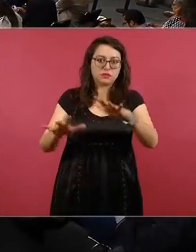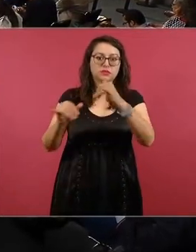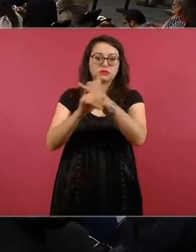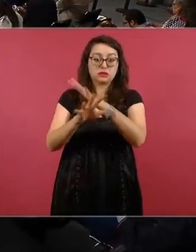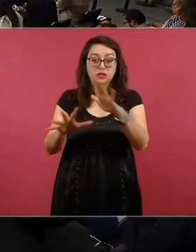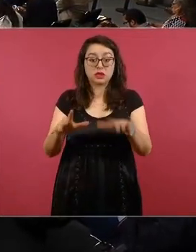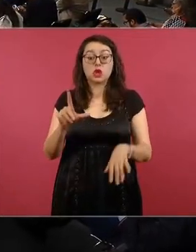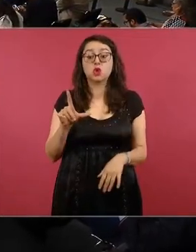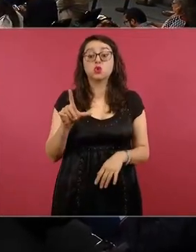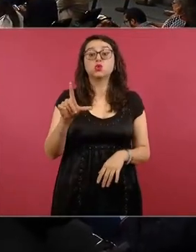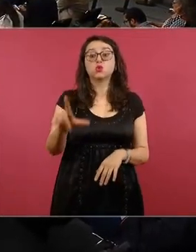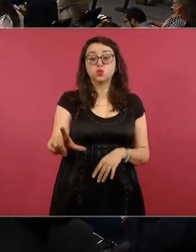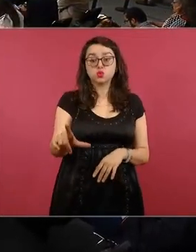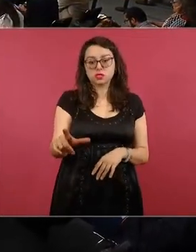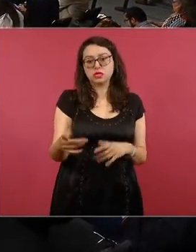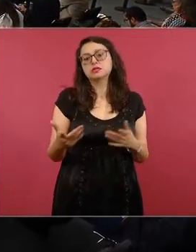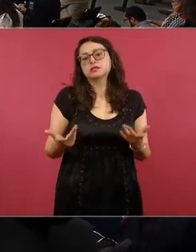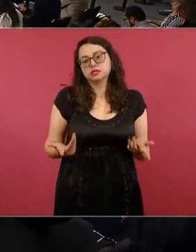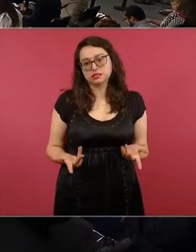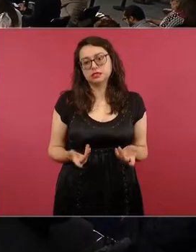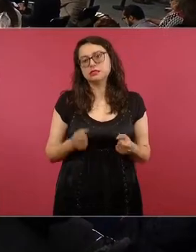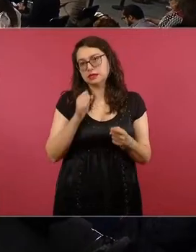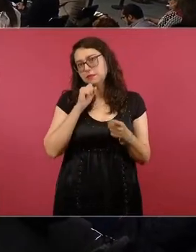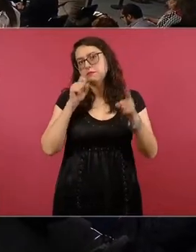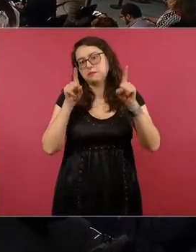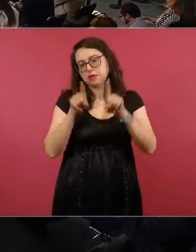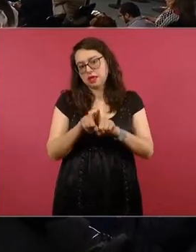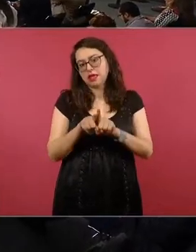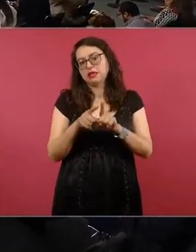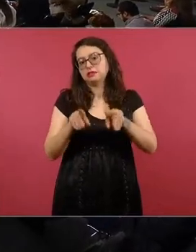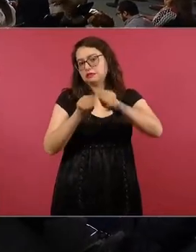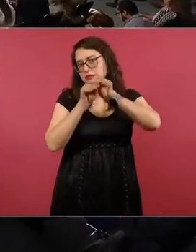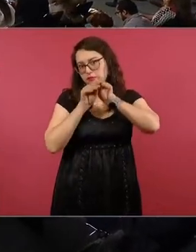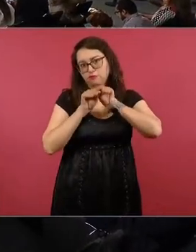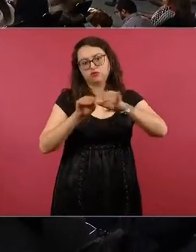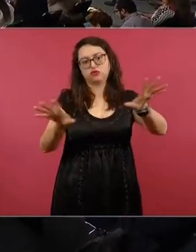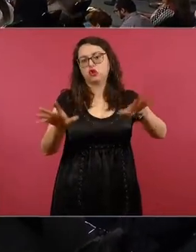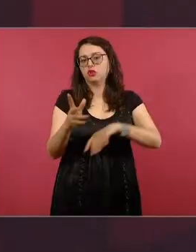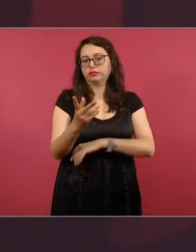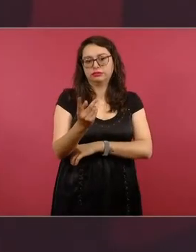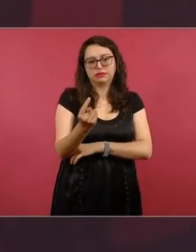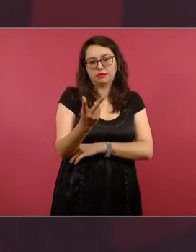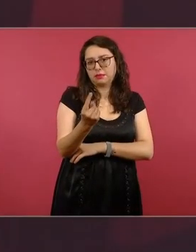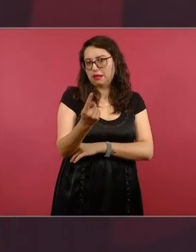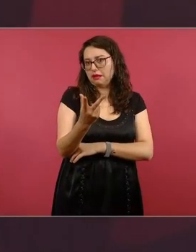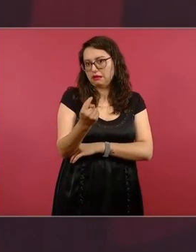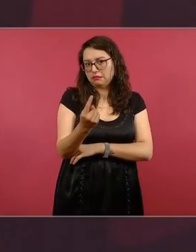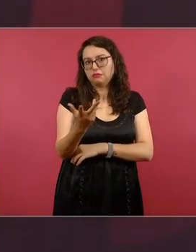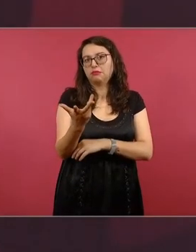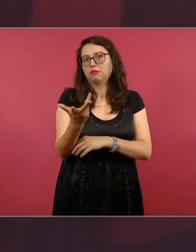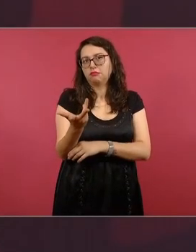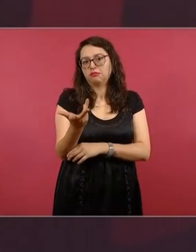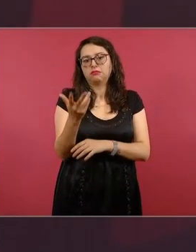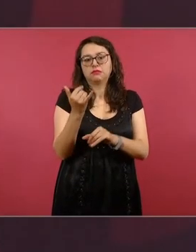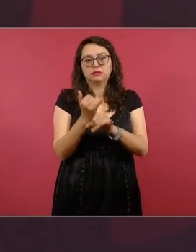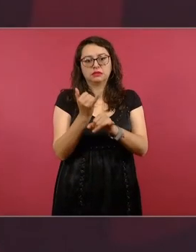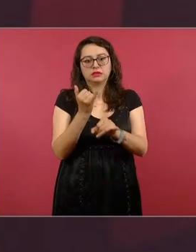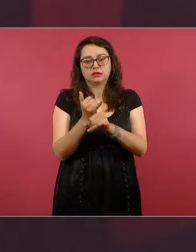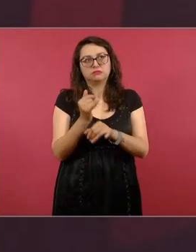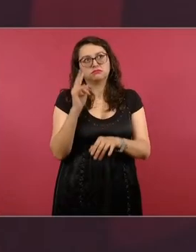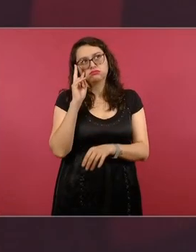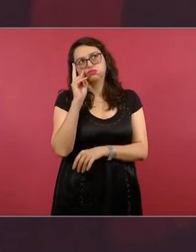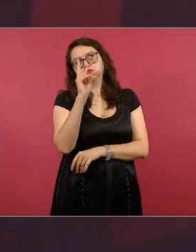el eclipse va a haber una transmisión en tiempo real de lo que va a estar sucediendo en